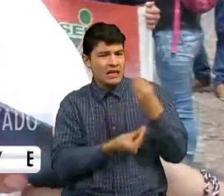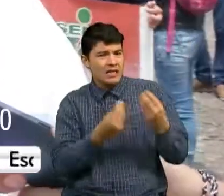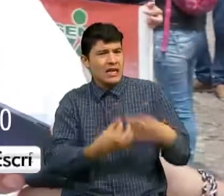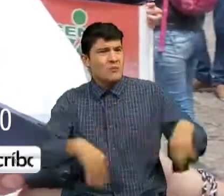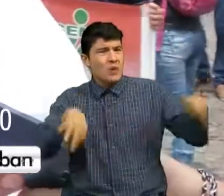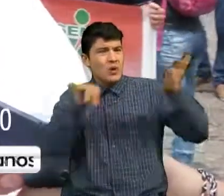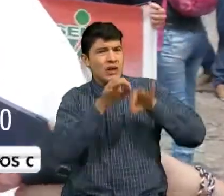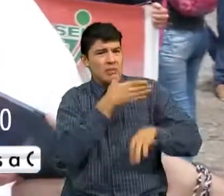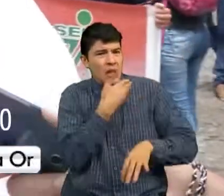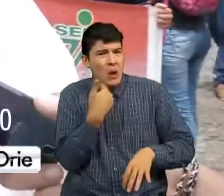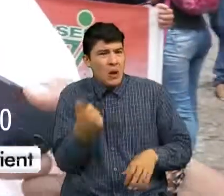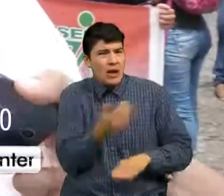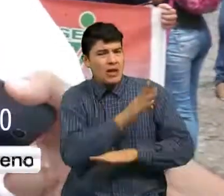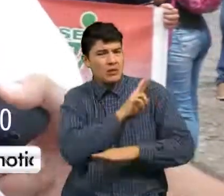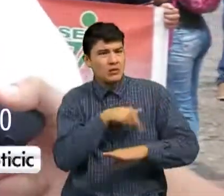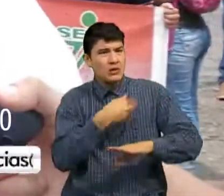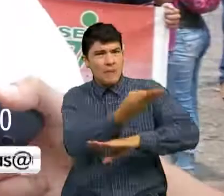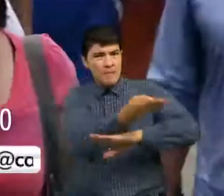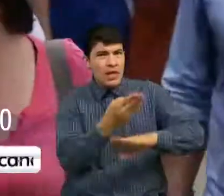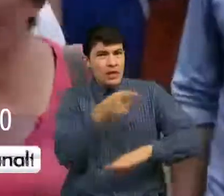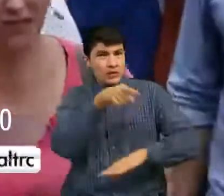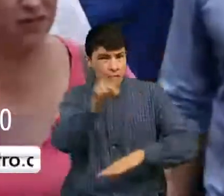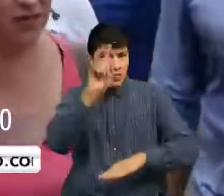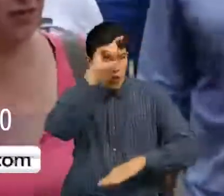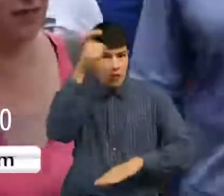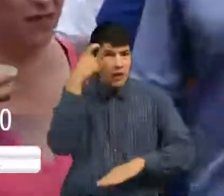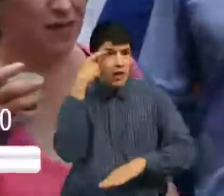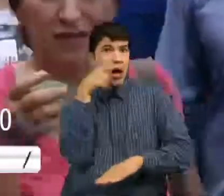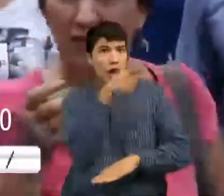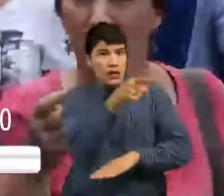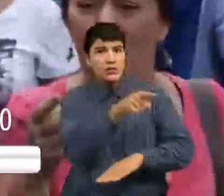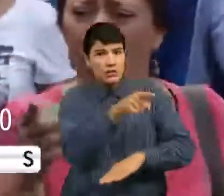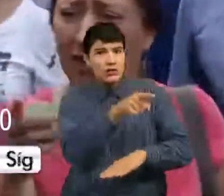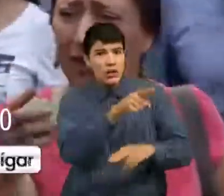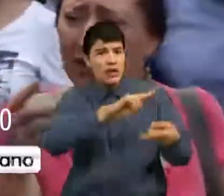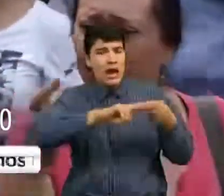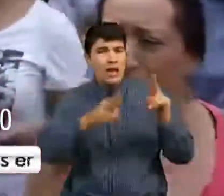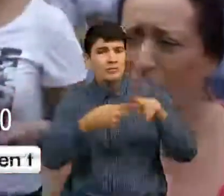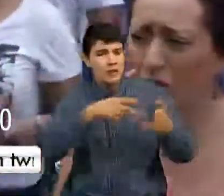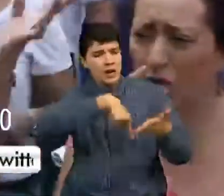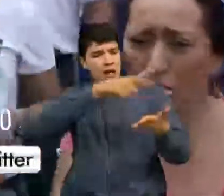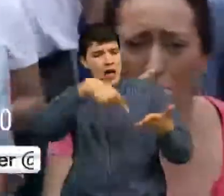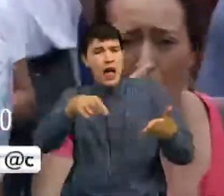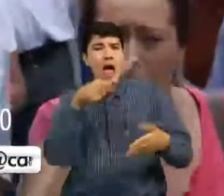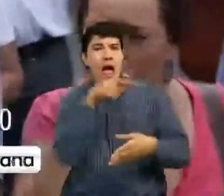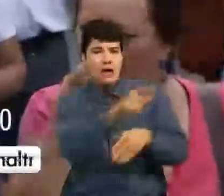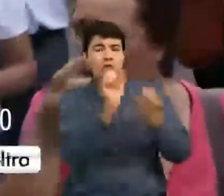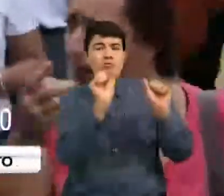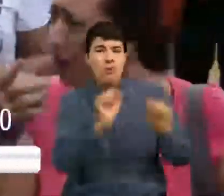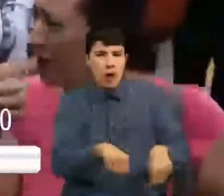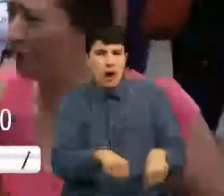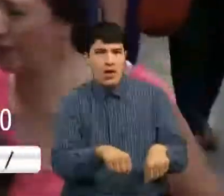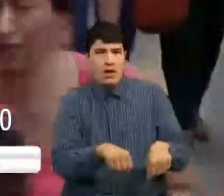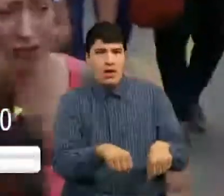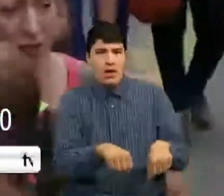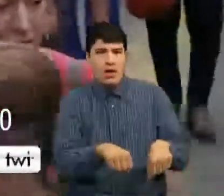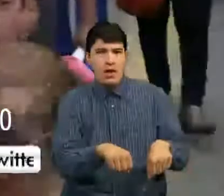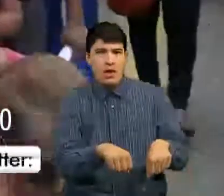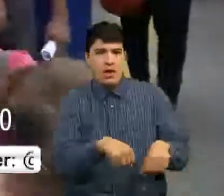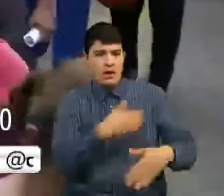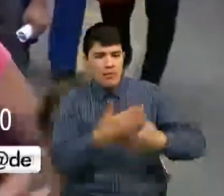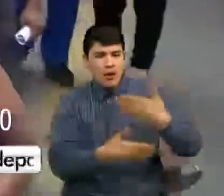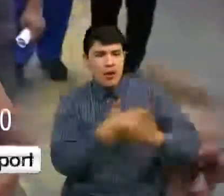para mejorar y para exigirles a ellos, pues ellos son los interventores de los contratos, ellos son los que permiten el actuar de